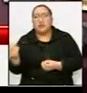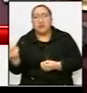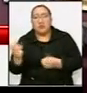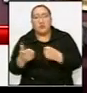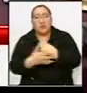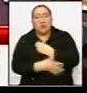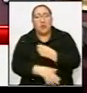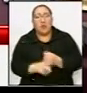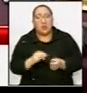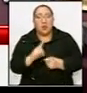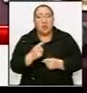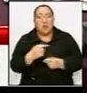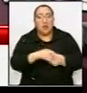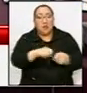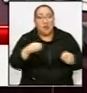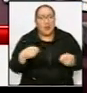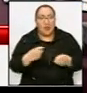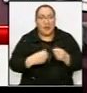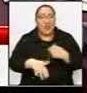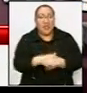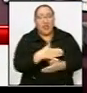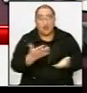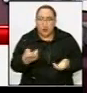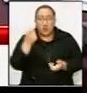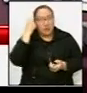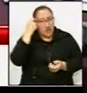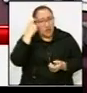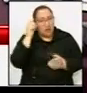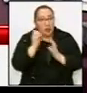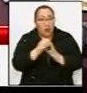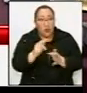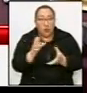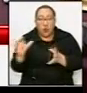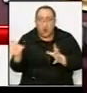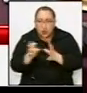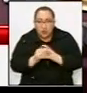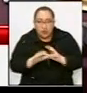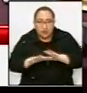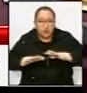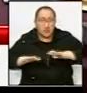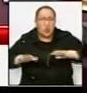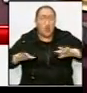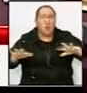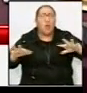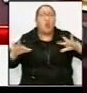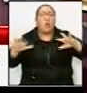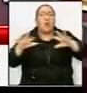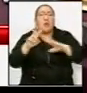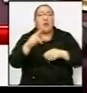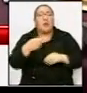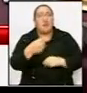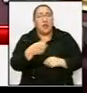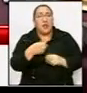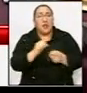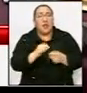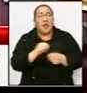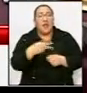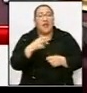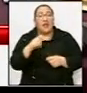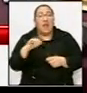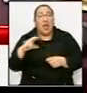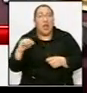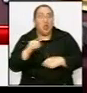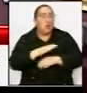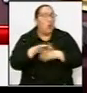tienen mínimo una hectárea de terreno. ¿Se imagina si con ellos reforestamos 20.000 hectáreas? Y si nos vamos en todo